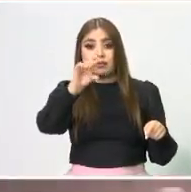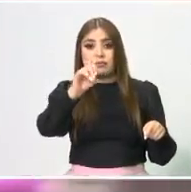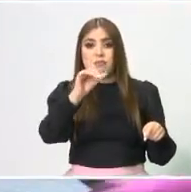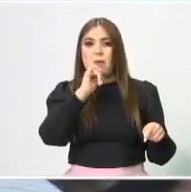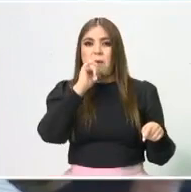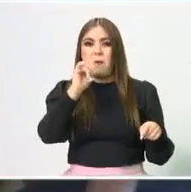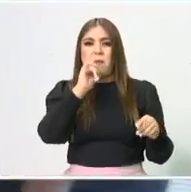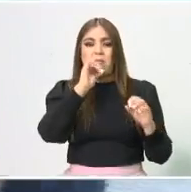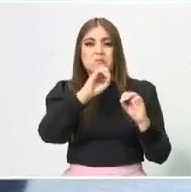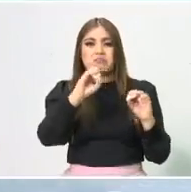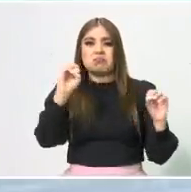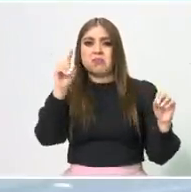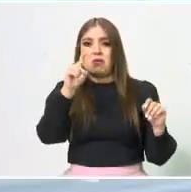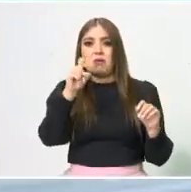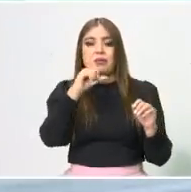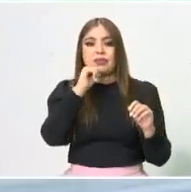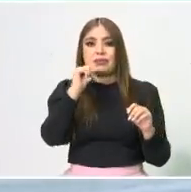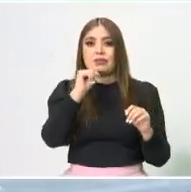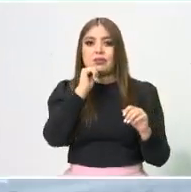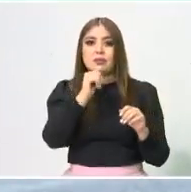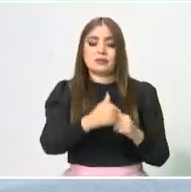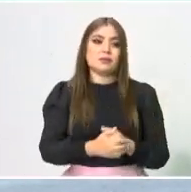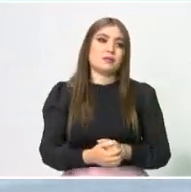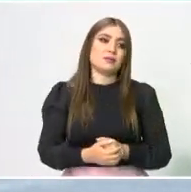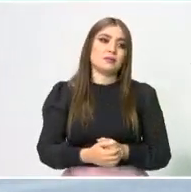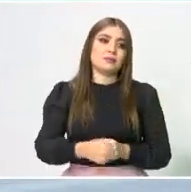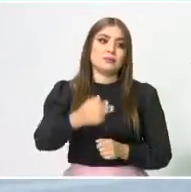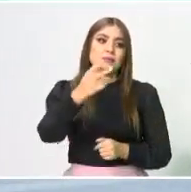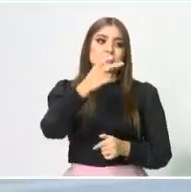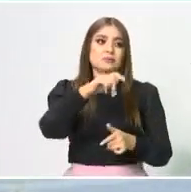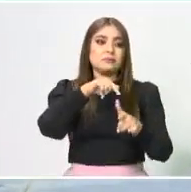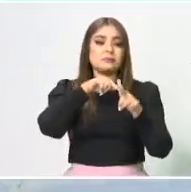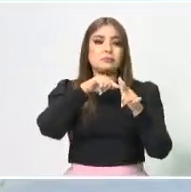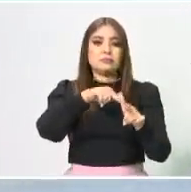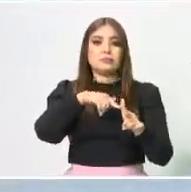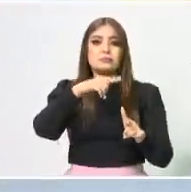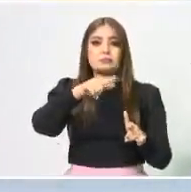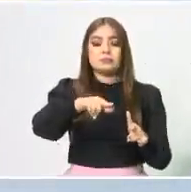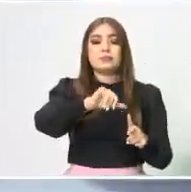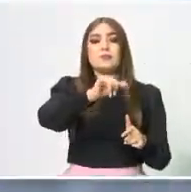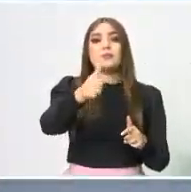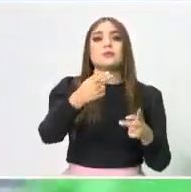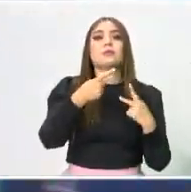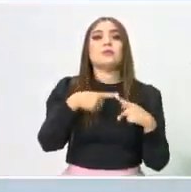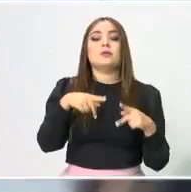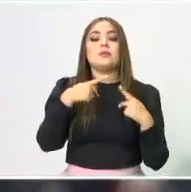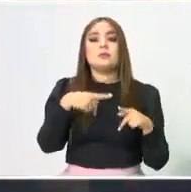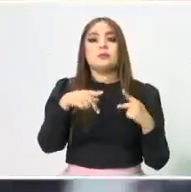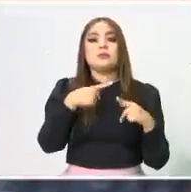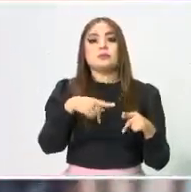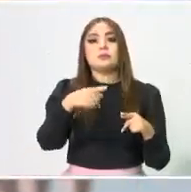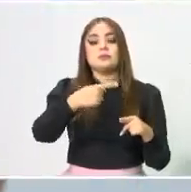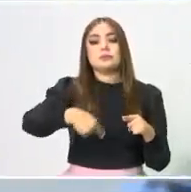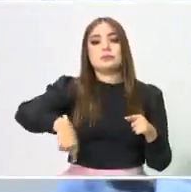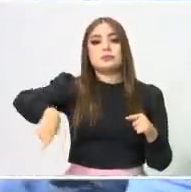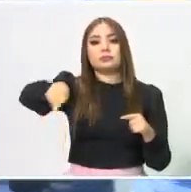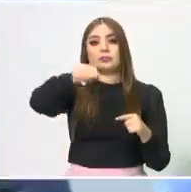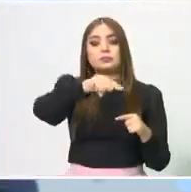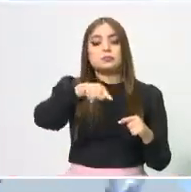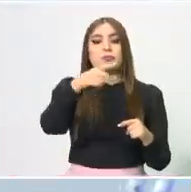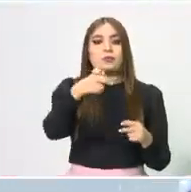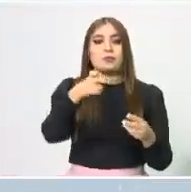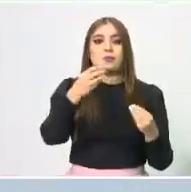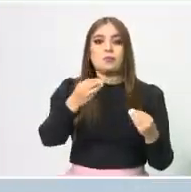Ok, bueno, vamos a continuar precisamente con otro de los habitantes, pues ya que pues son decenas las familias